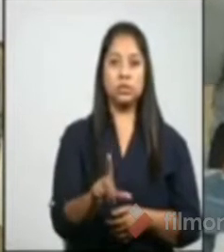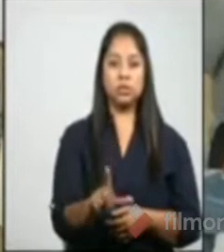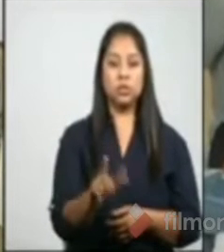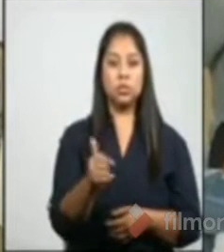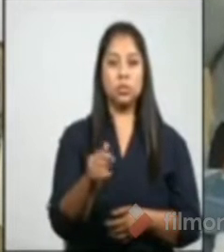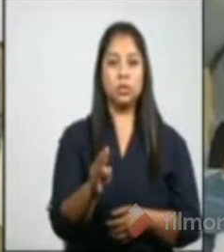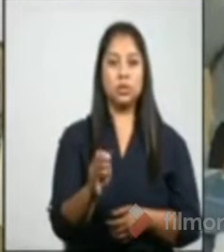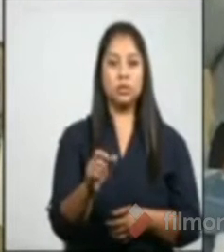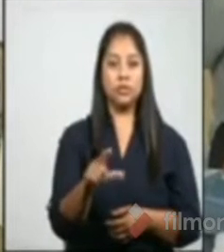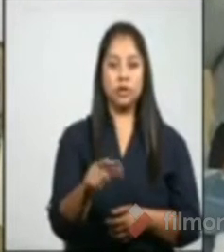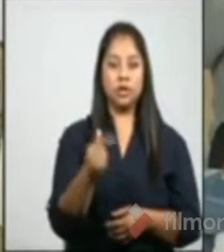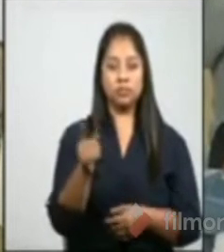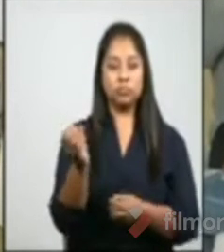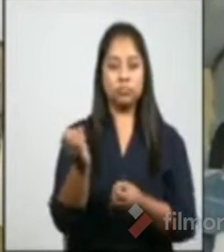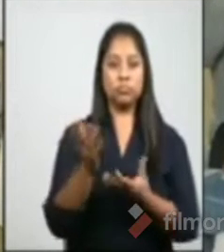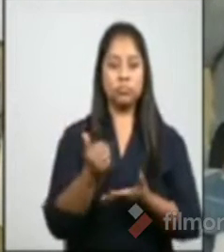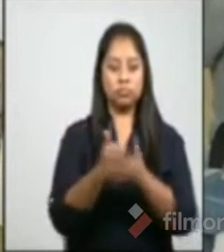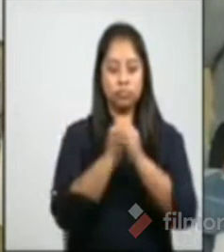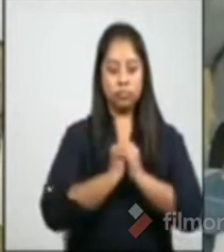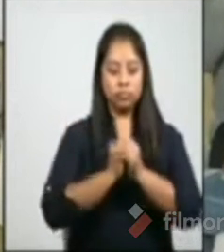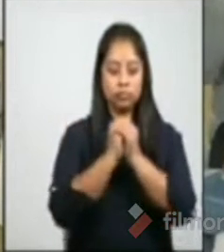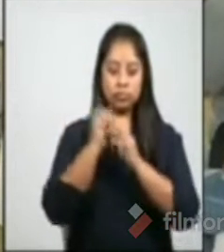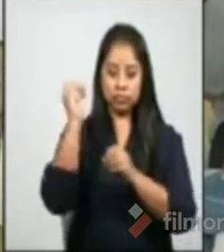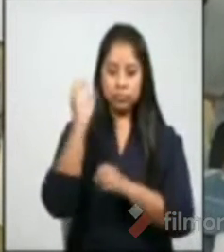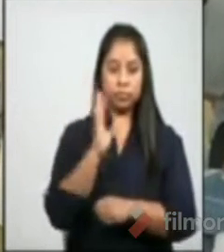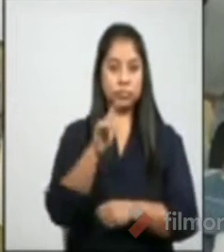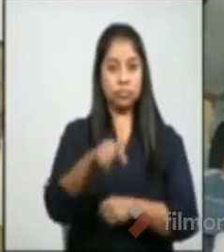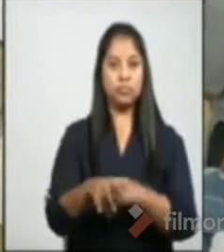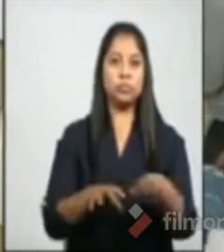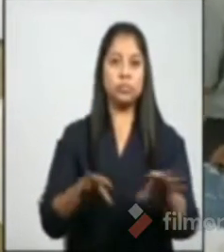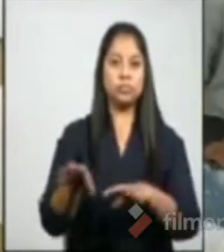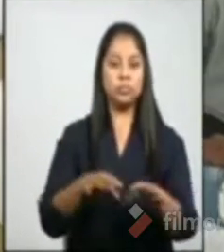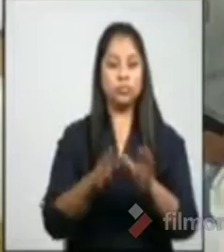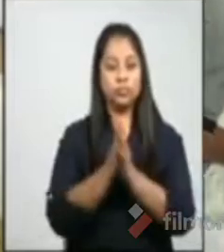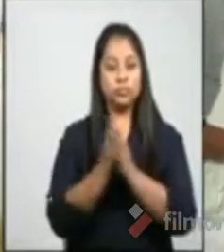y bendición de esta actividad. Por favor.